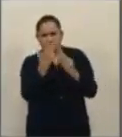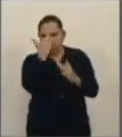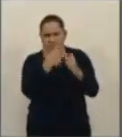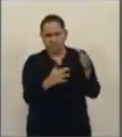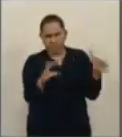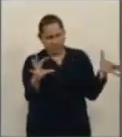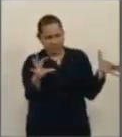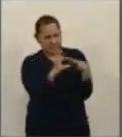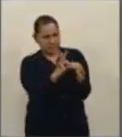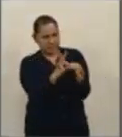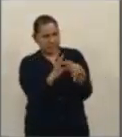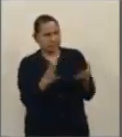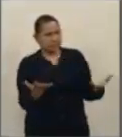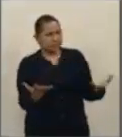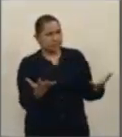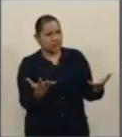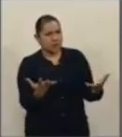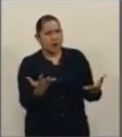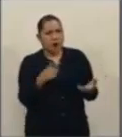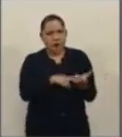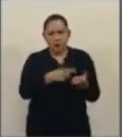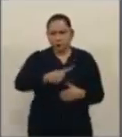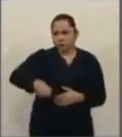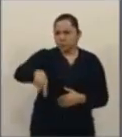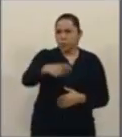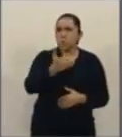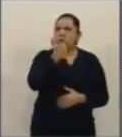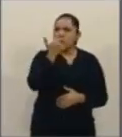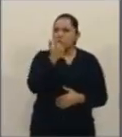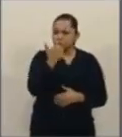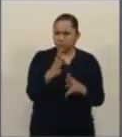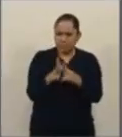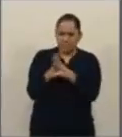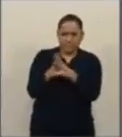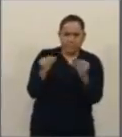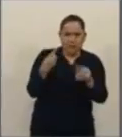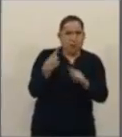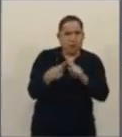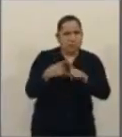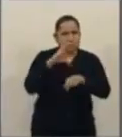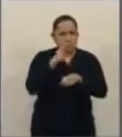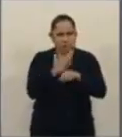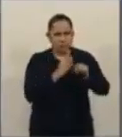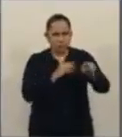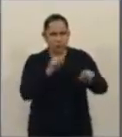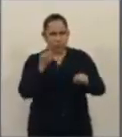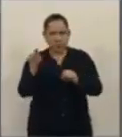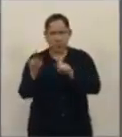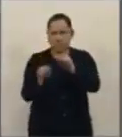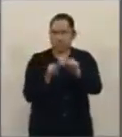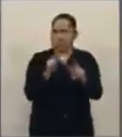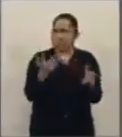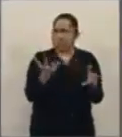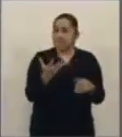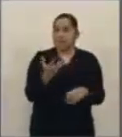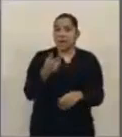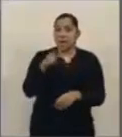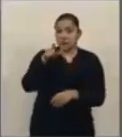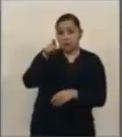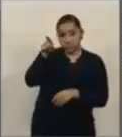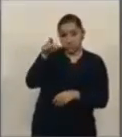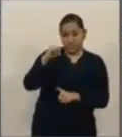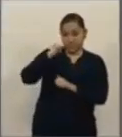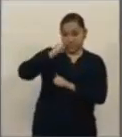oficial en la desaparición de los estudiantes. La investigación realizada por la propia visitaduría